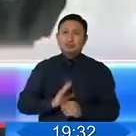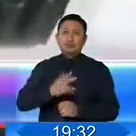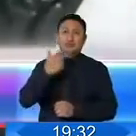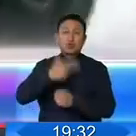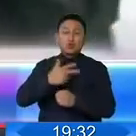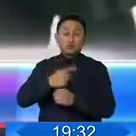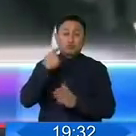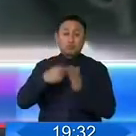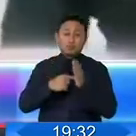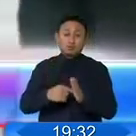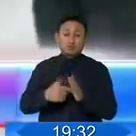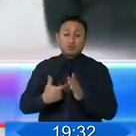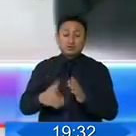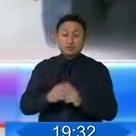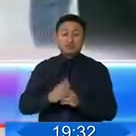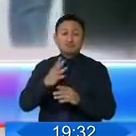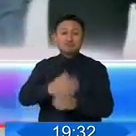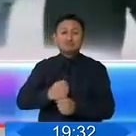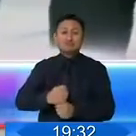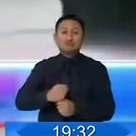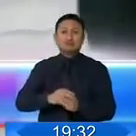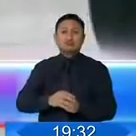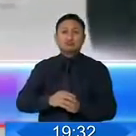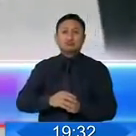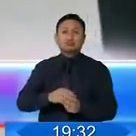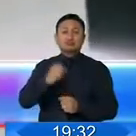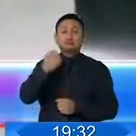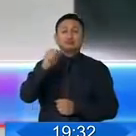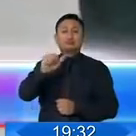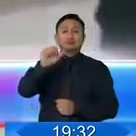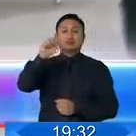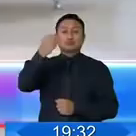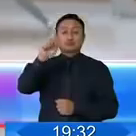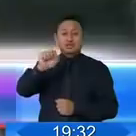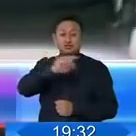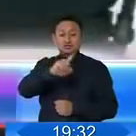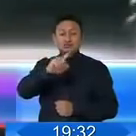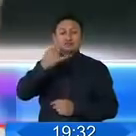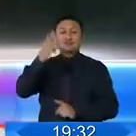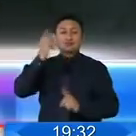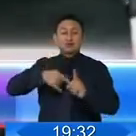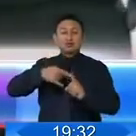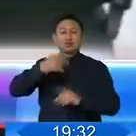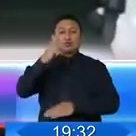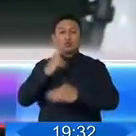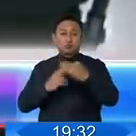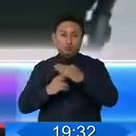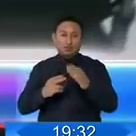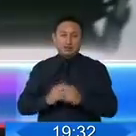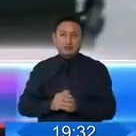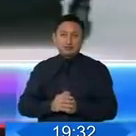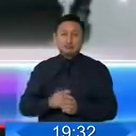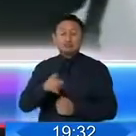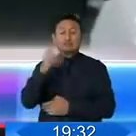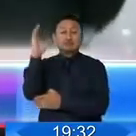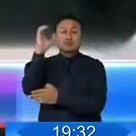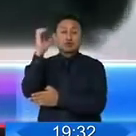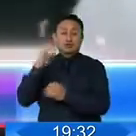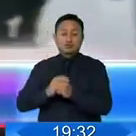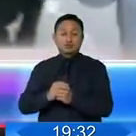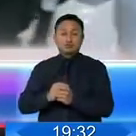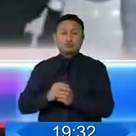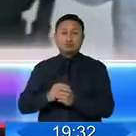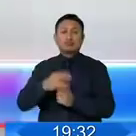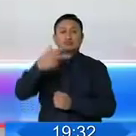por ejemplo, se habla de la captura de alias El Sas y alias El Humilde, mientras que en Colombia se habría localizado a